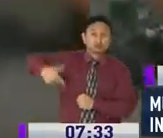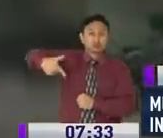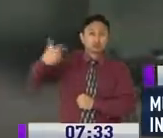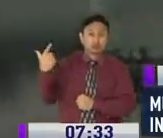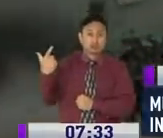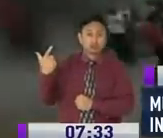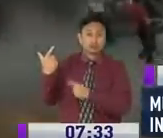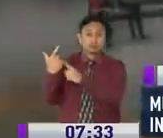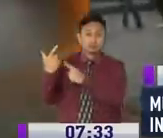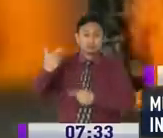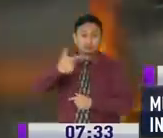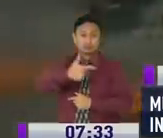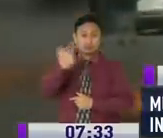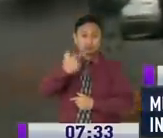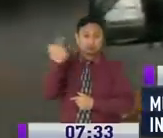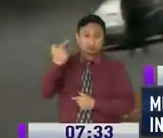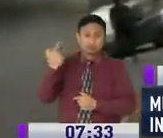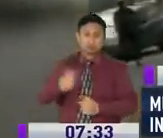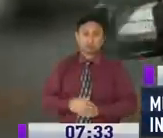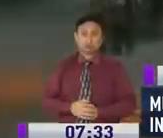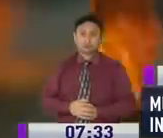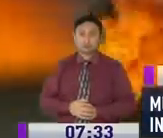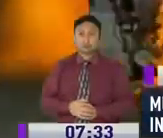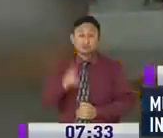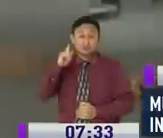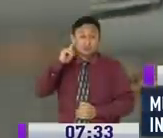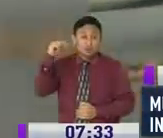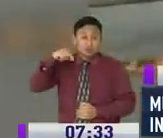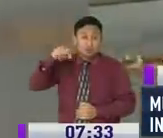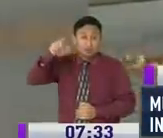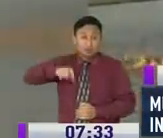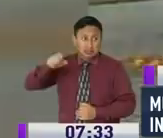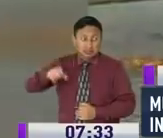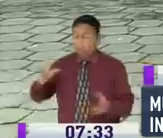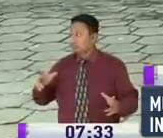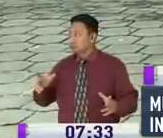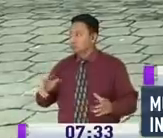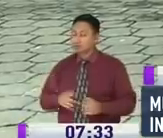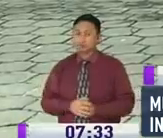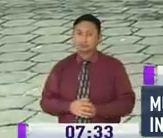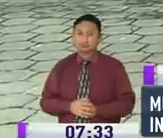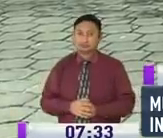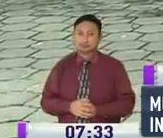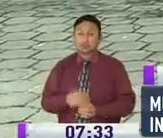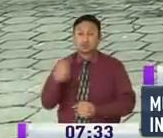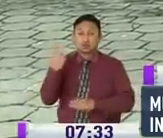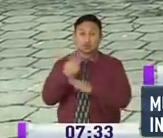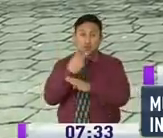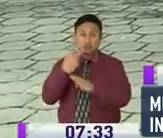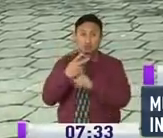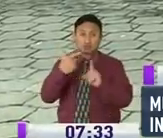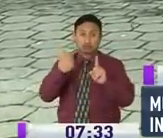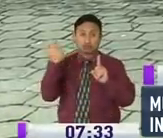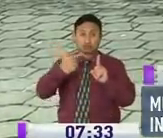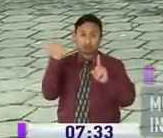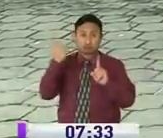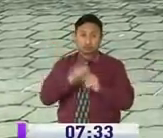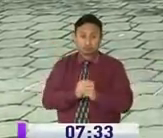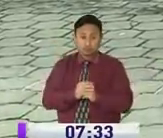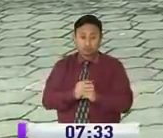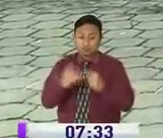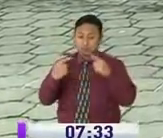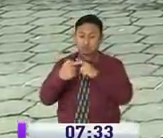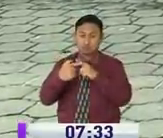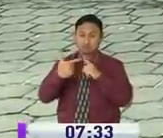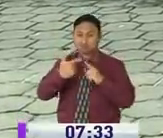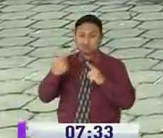el arma de fuego. El ruido puso en alerta a los vecinos. Le dispararon dos veces, pero la pistola ha